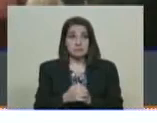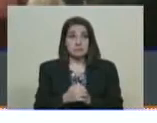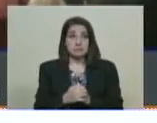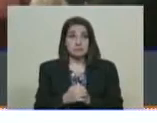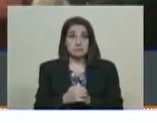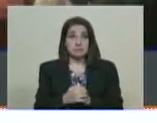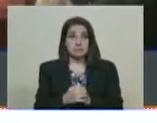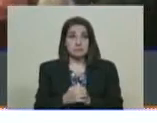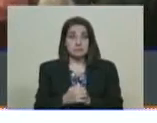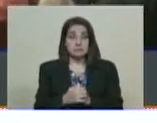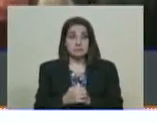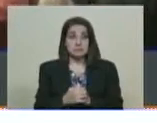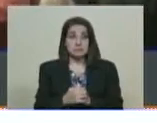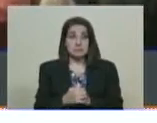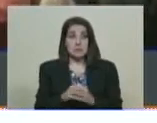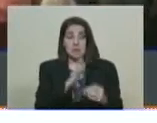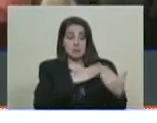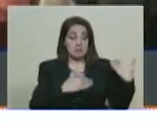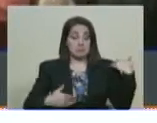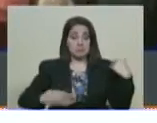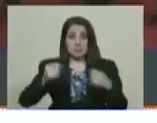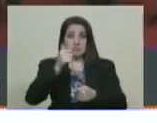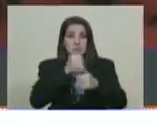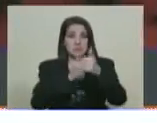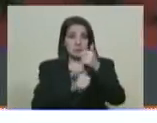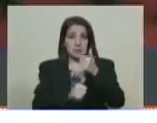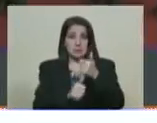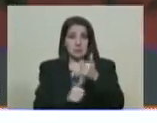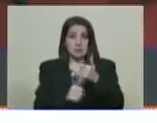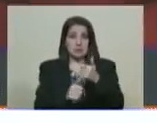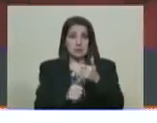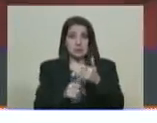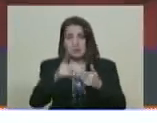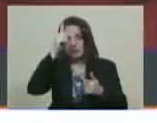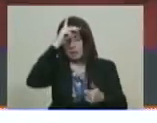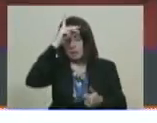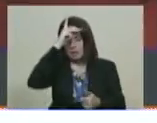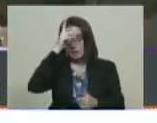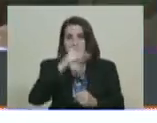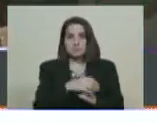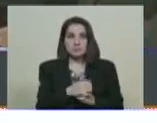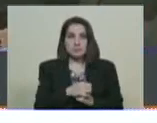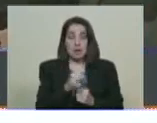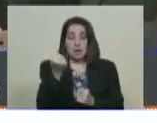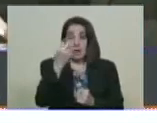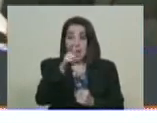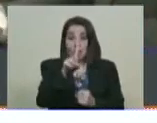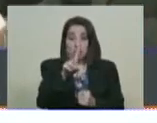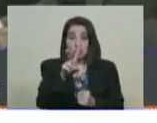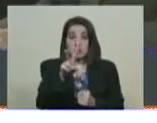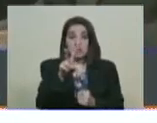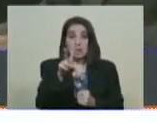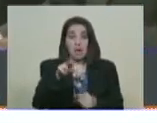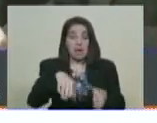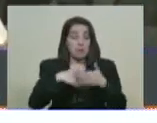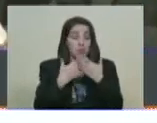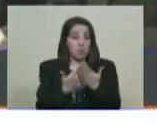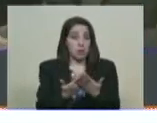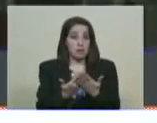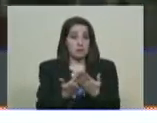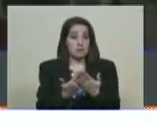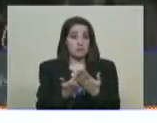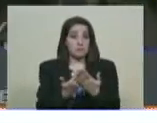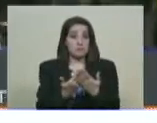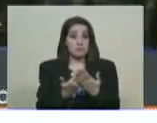fíjense ustedes, salió el vicepresidente Tarek El Aissami a las 2:30 de la madrugada